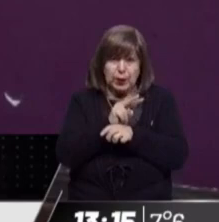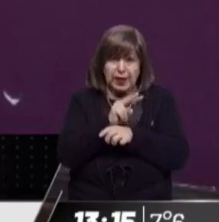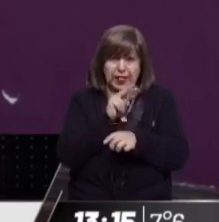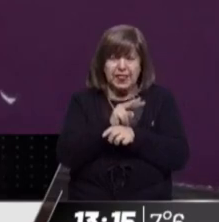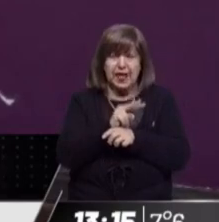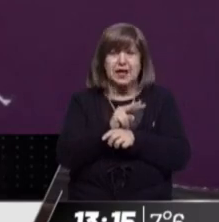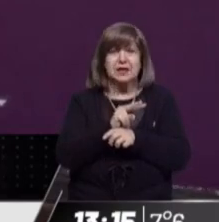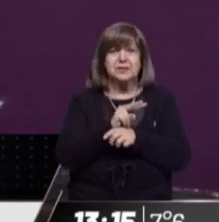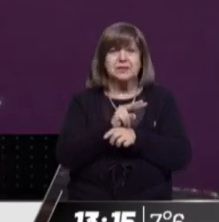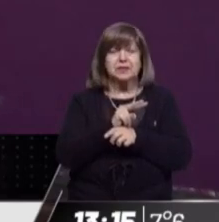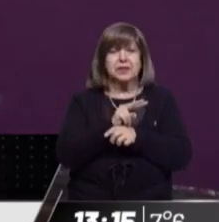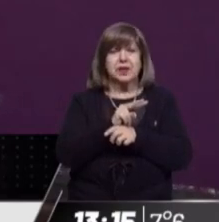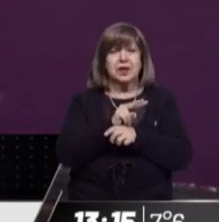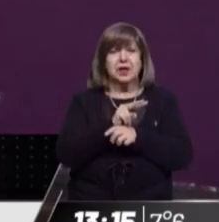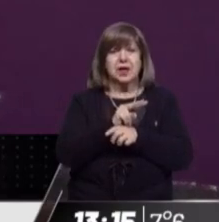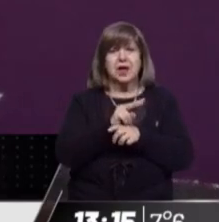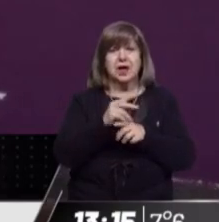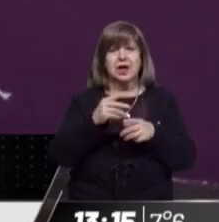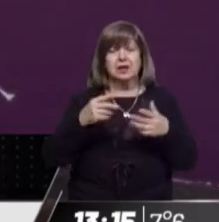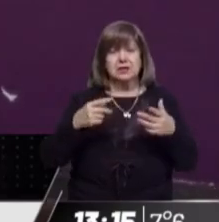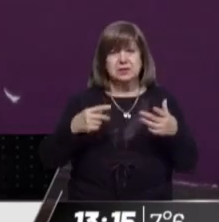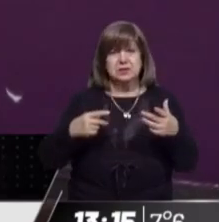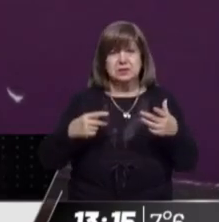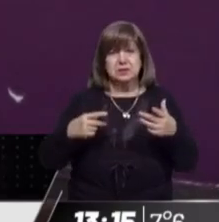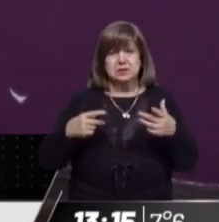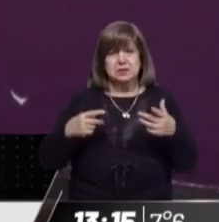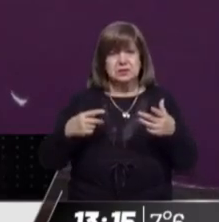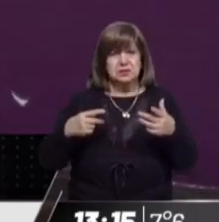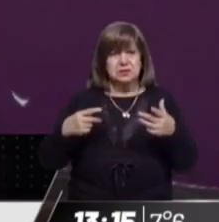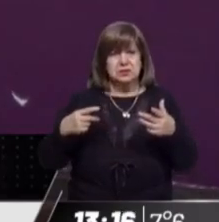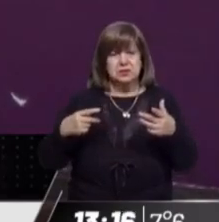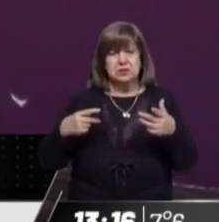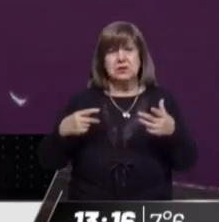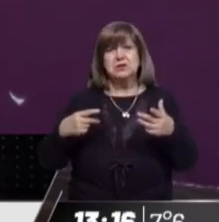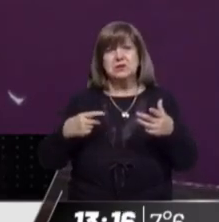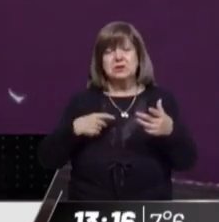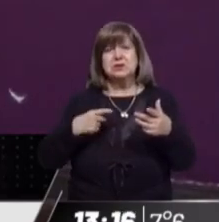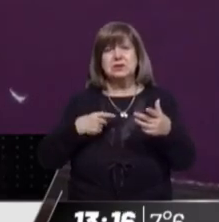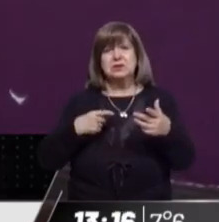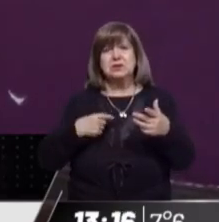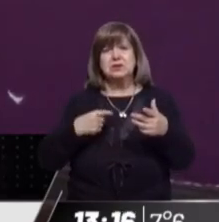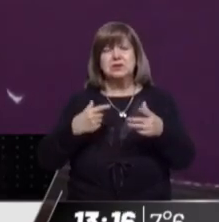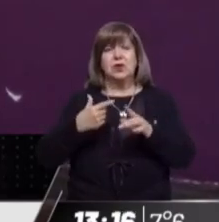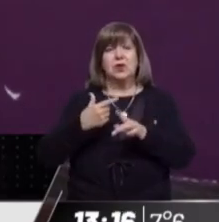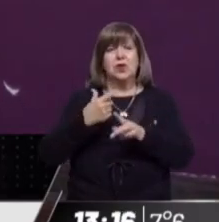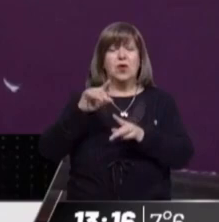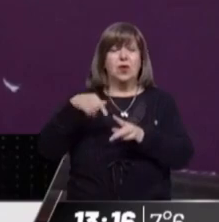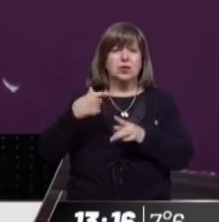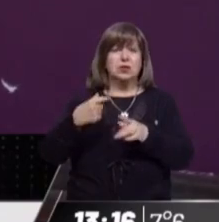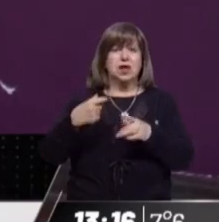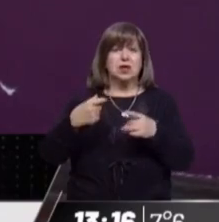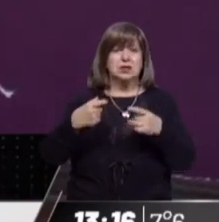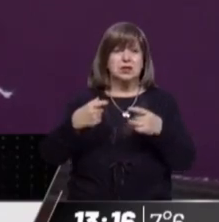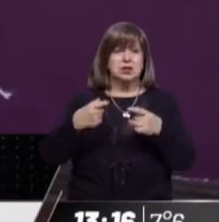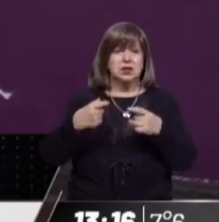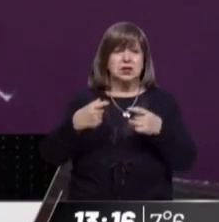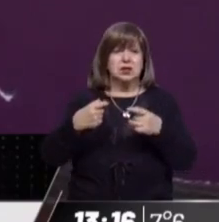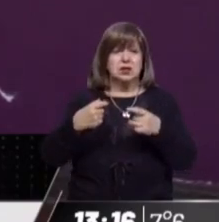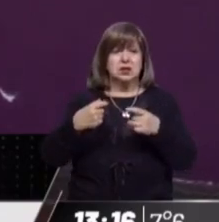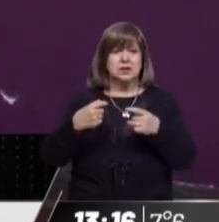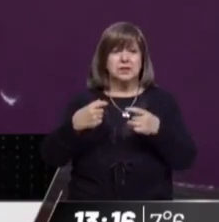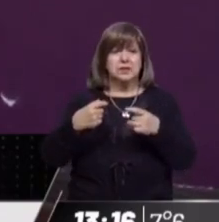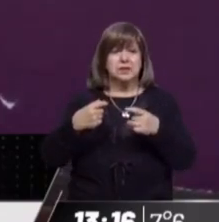el socio quien me llevara la causa por mi hija para recuperarla Francisco son eh socio de